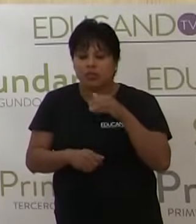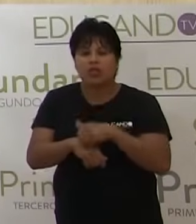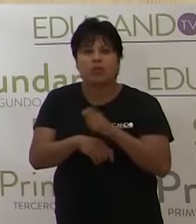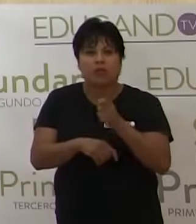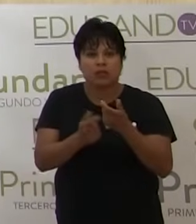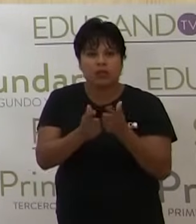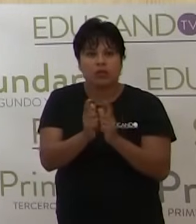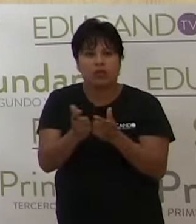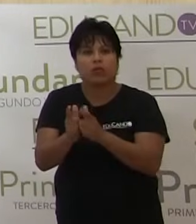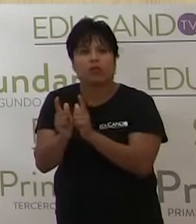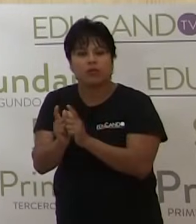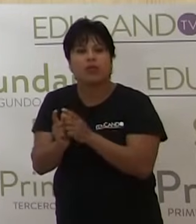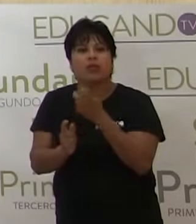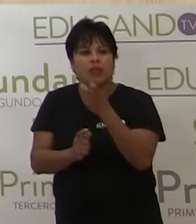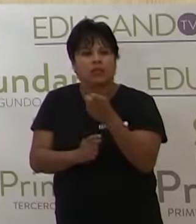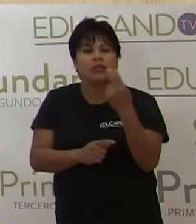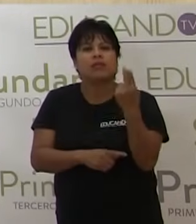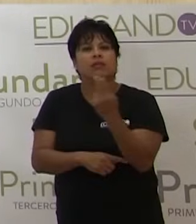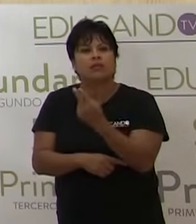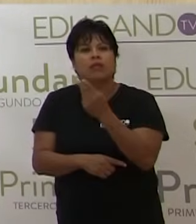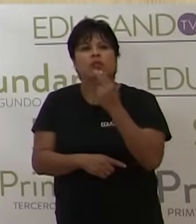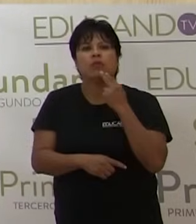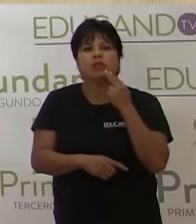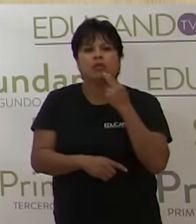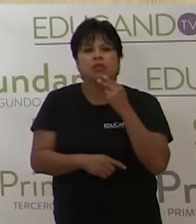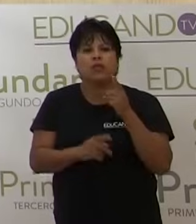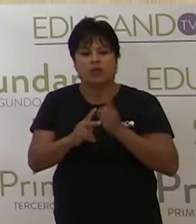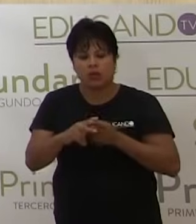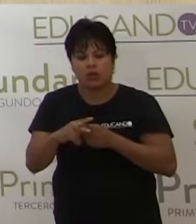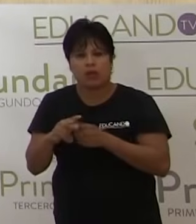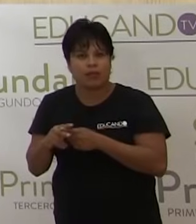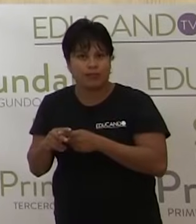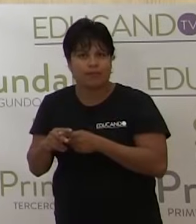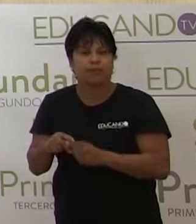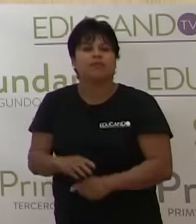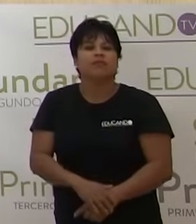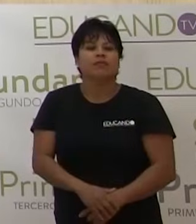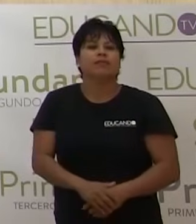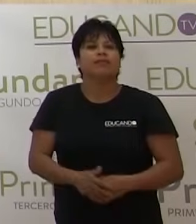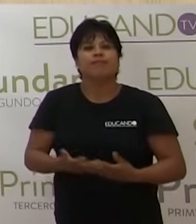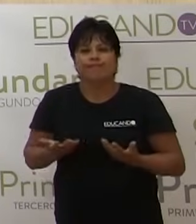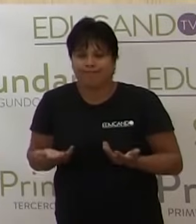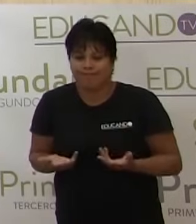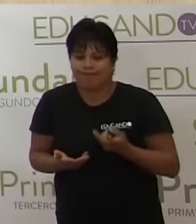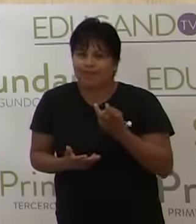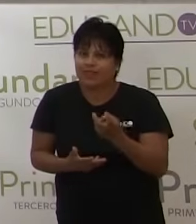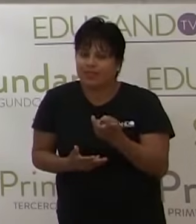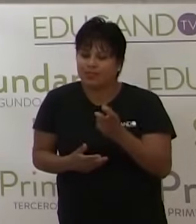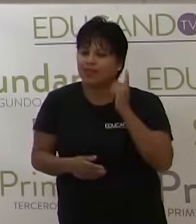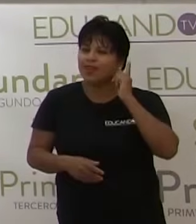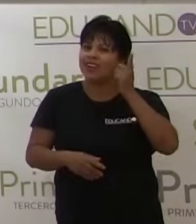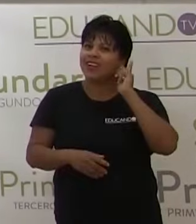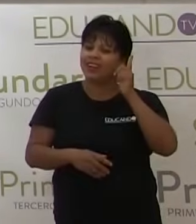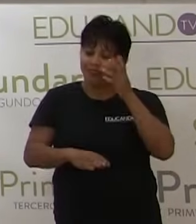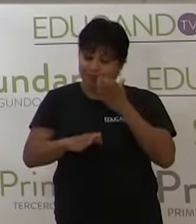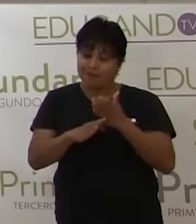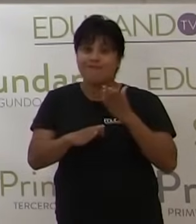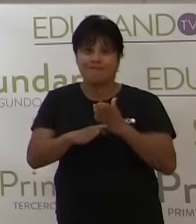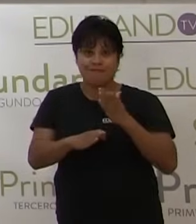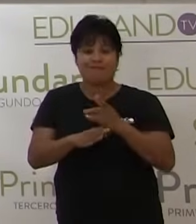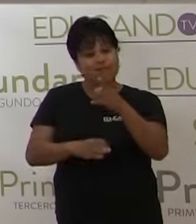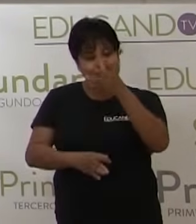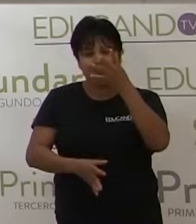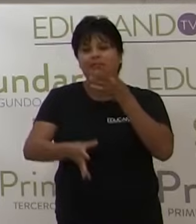número y para eso es necesario utilizar el conteo Así que espero que el día de hoy